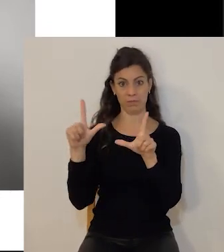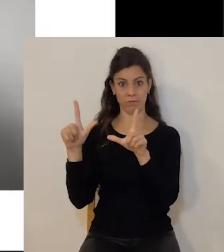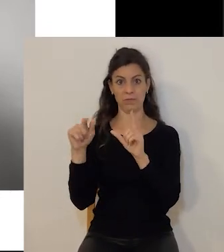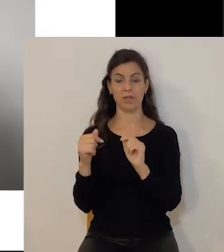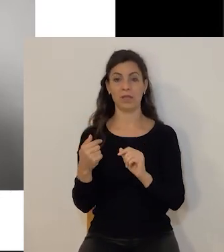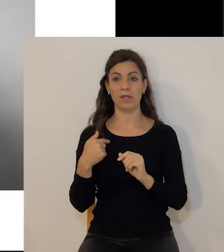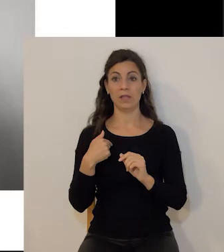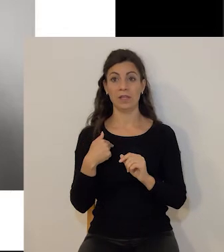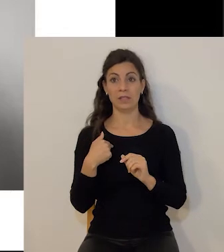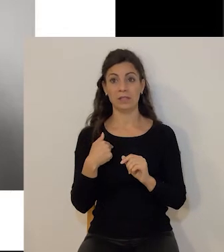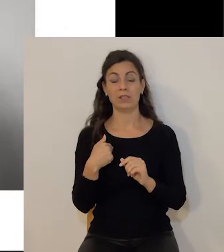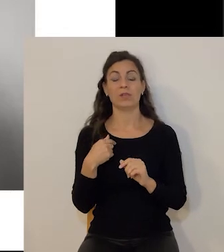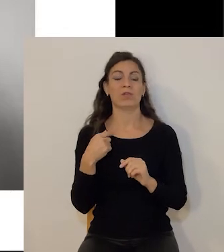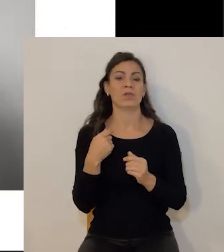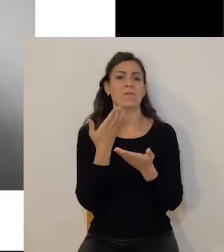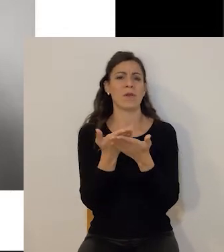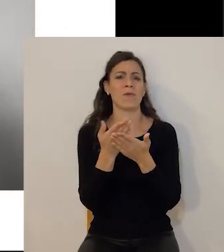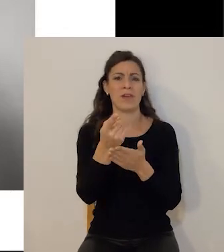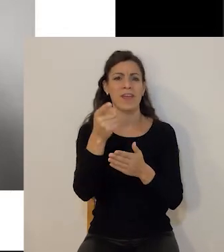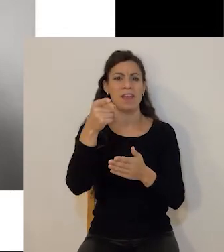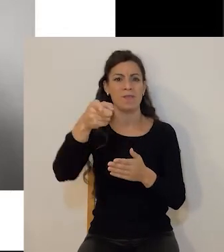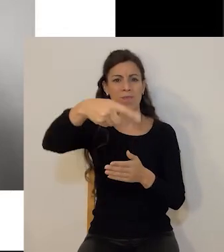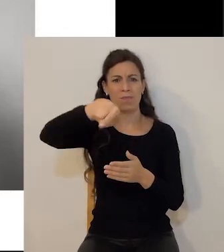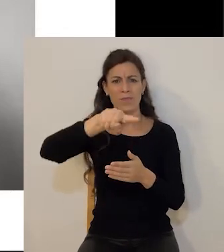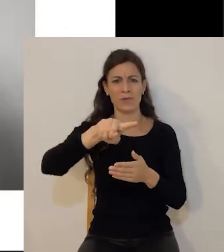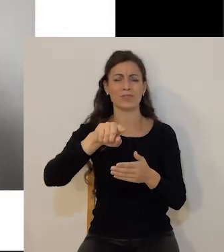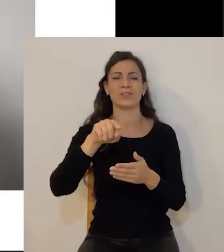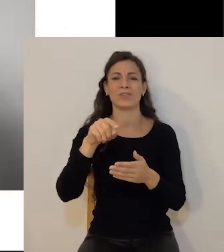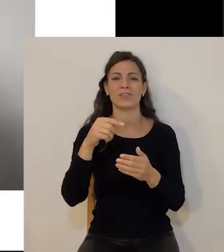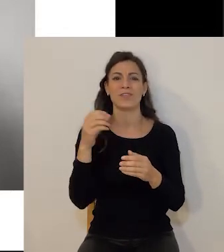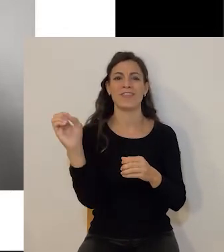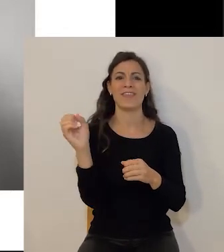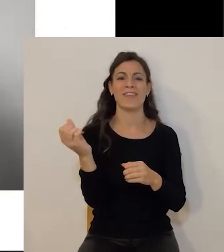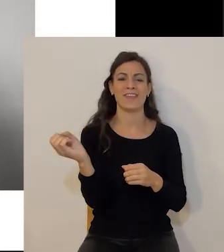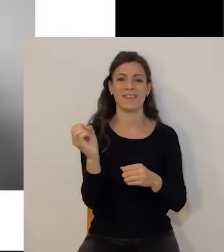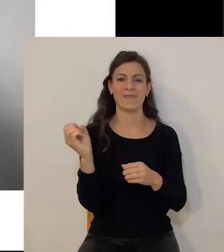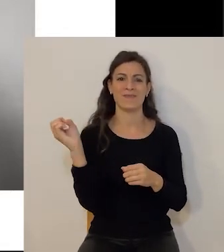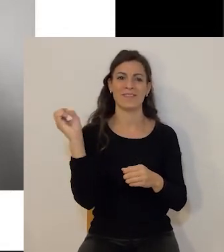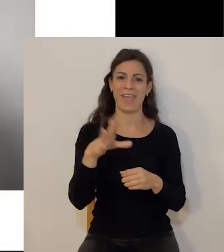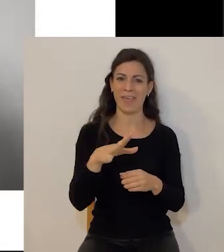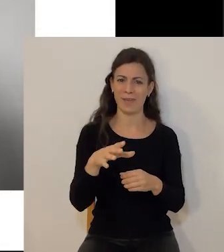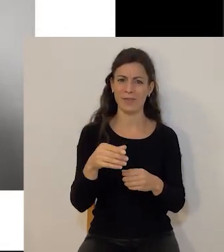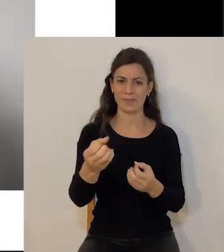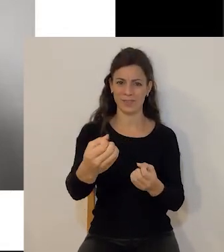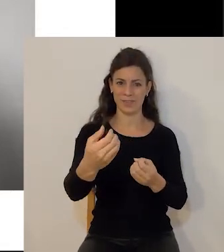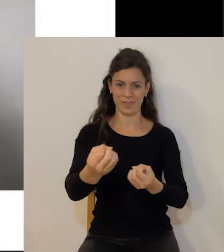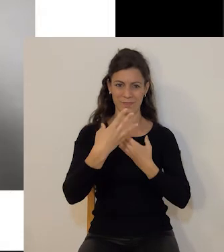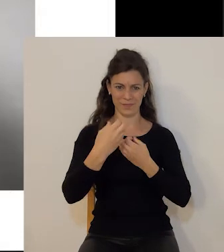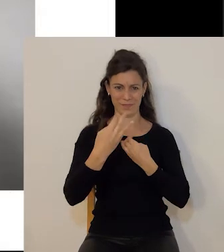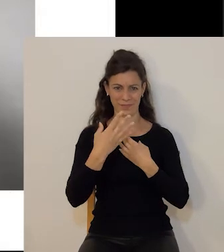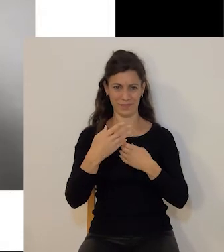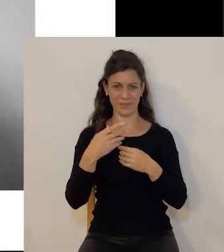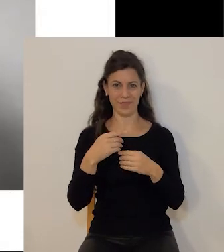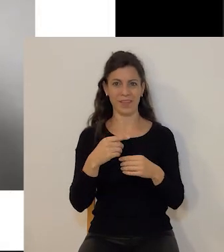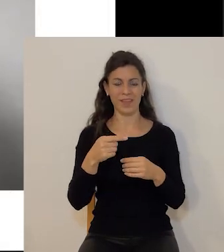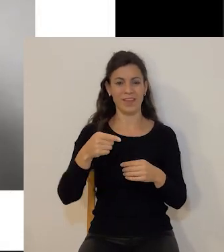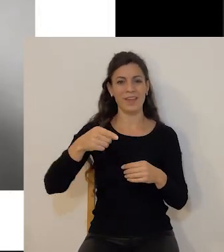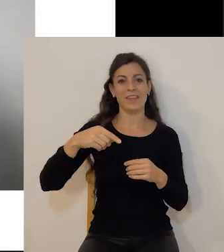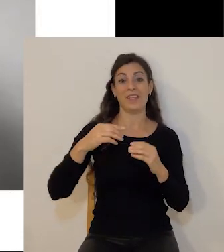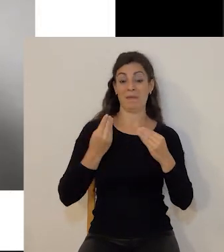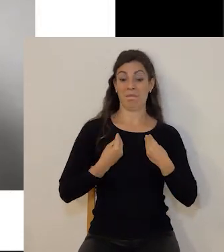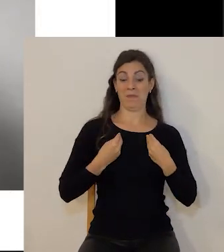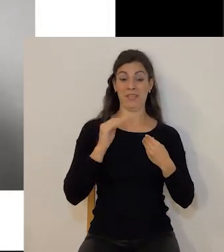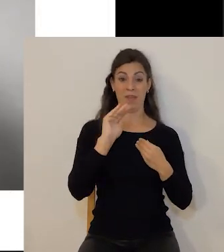iba a proponer que uno de vosotros me hablarais de estos dados, de vuestra vida en base a estos dados, ¿no?